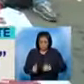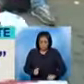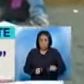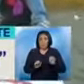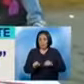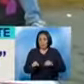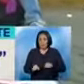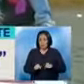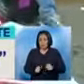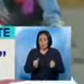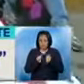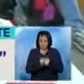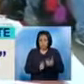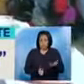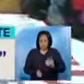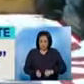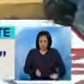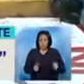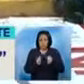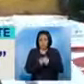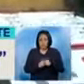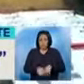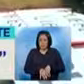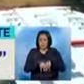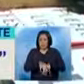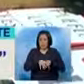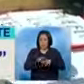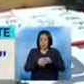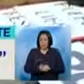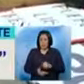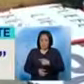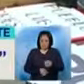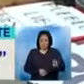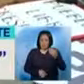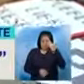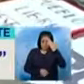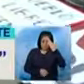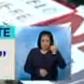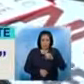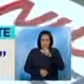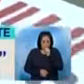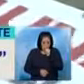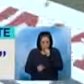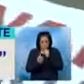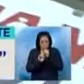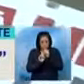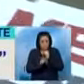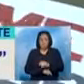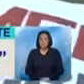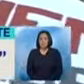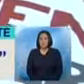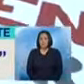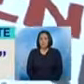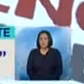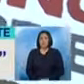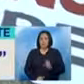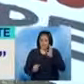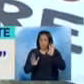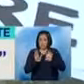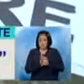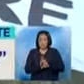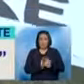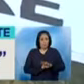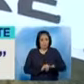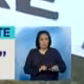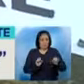Sí, señorita, he venido acompañada para acompañar la marcha, más que todo para que mi hija sepa que no se puede callar nada. Por supuesto, sí, señora. Dar el ejemplo a los niños.